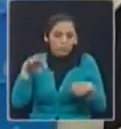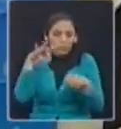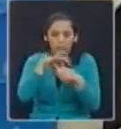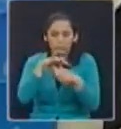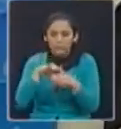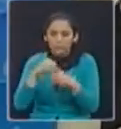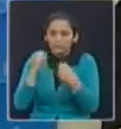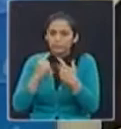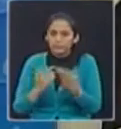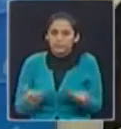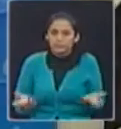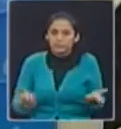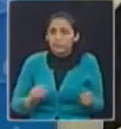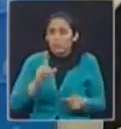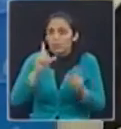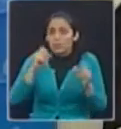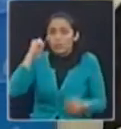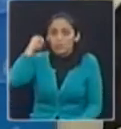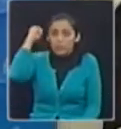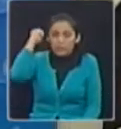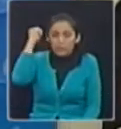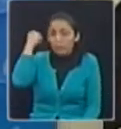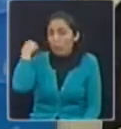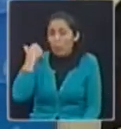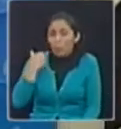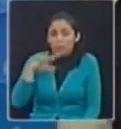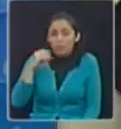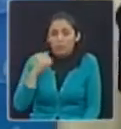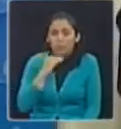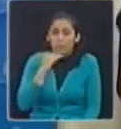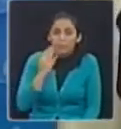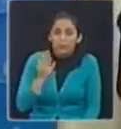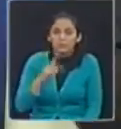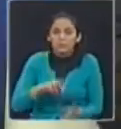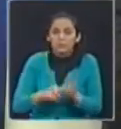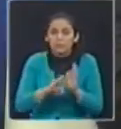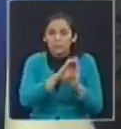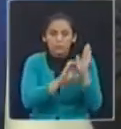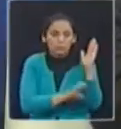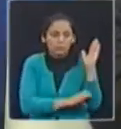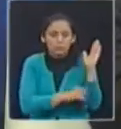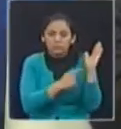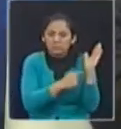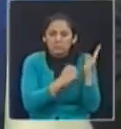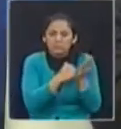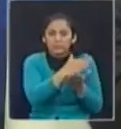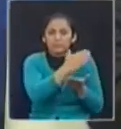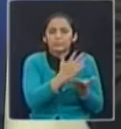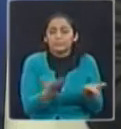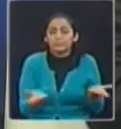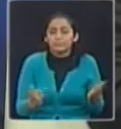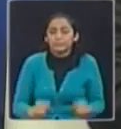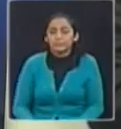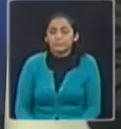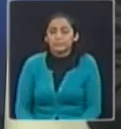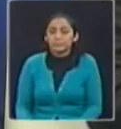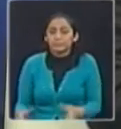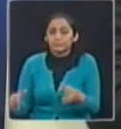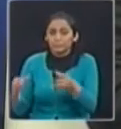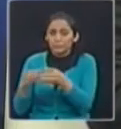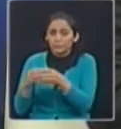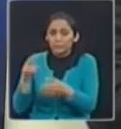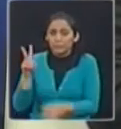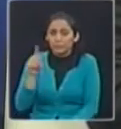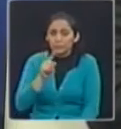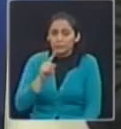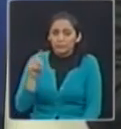un ecuatoriano, independientemente de quién sea, se viola la Constitución. ¿Se equivocaron en esta alianza, Creo-Suma?